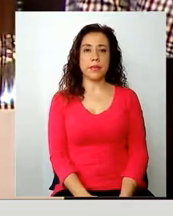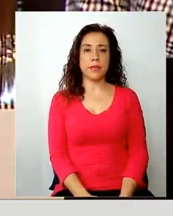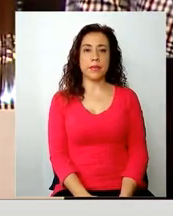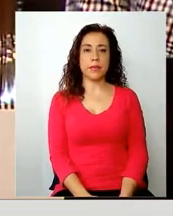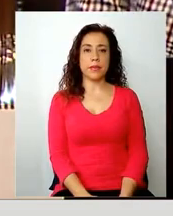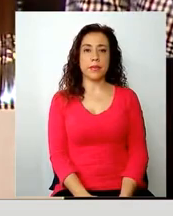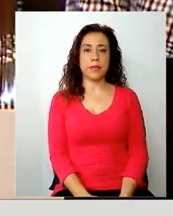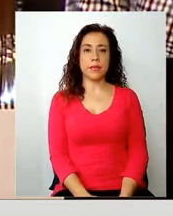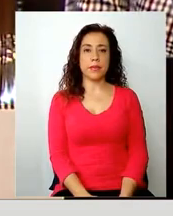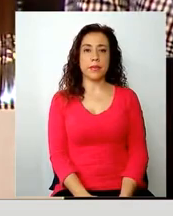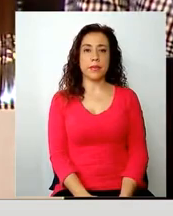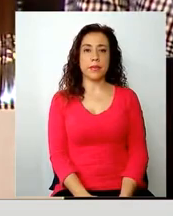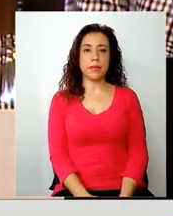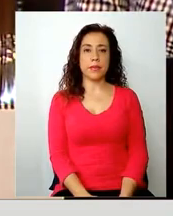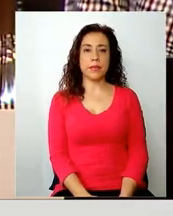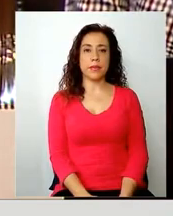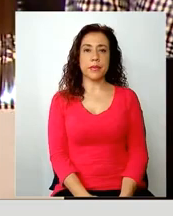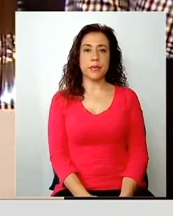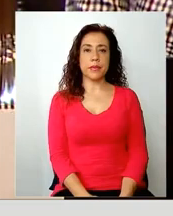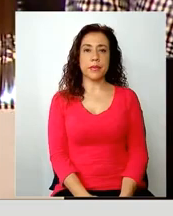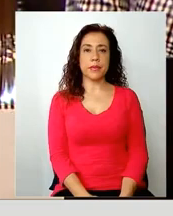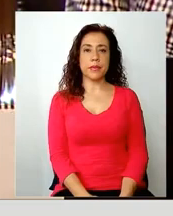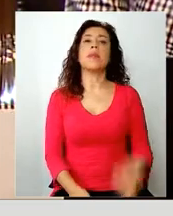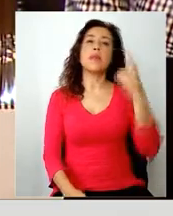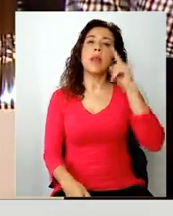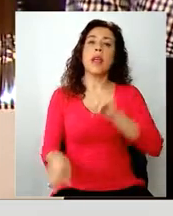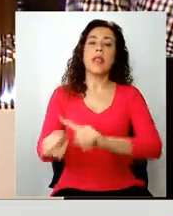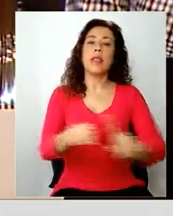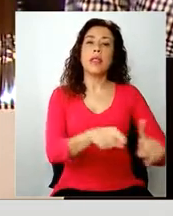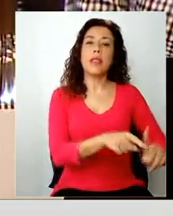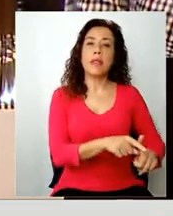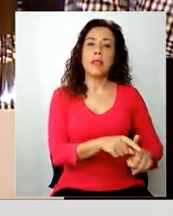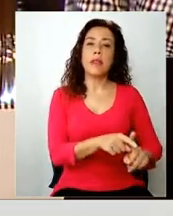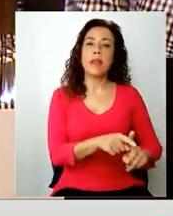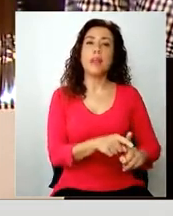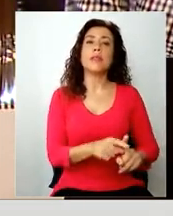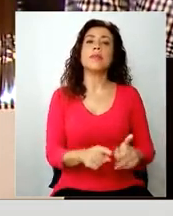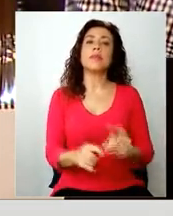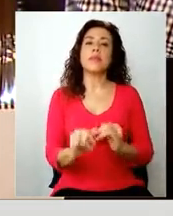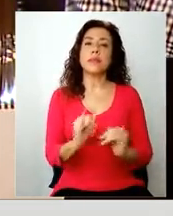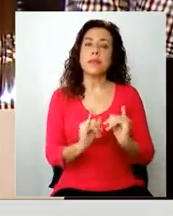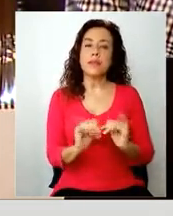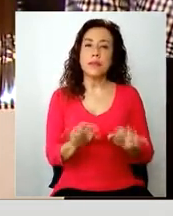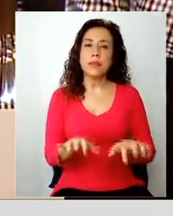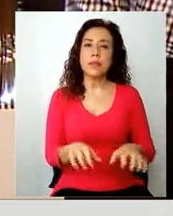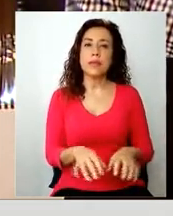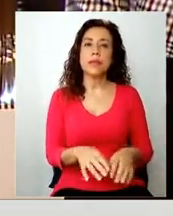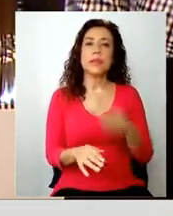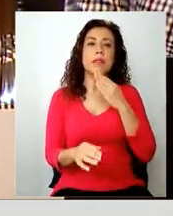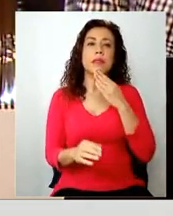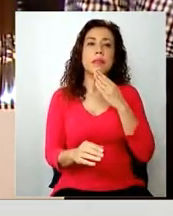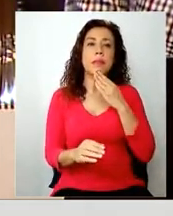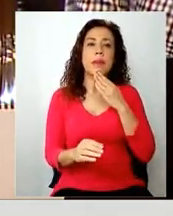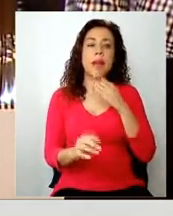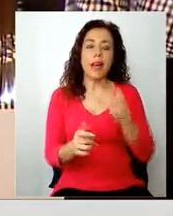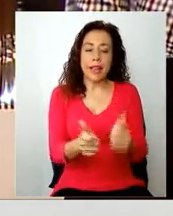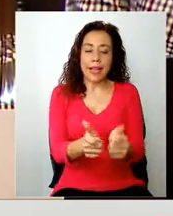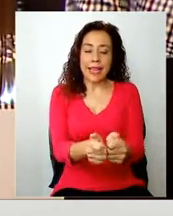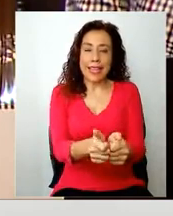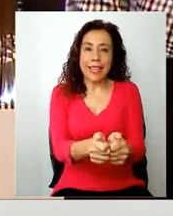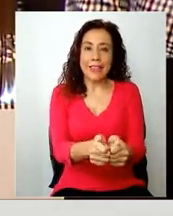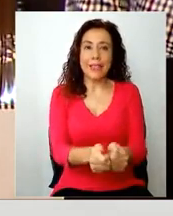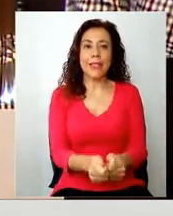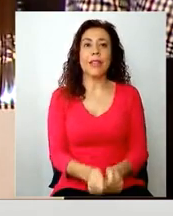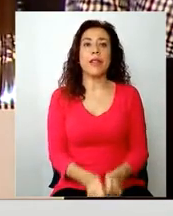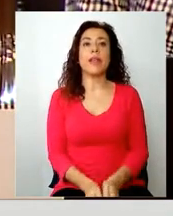cargador universal estandarizado para diferentes tipos de dispositivos electrónicos y videoconsolas portátiles cabe